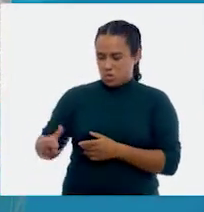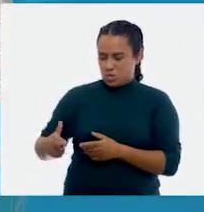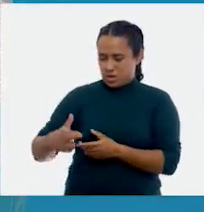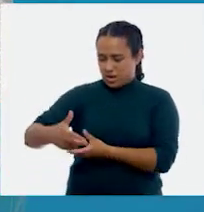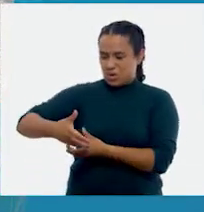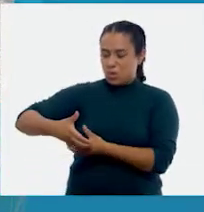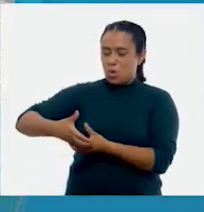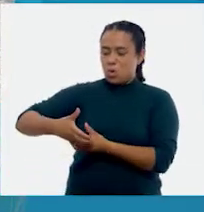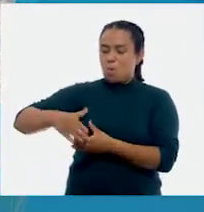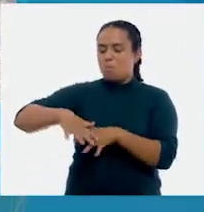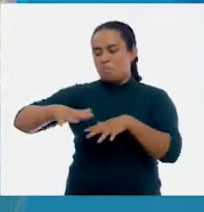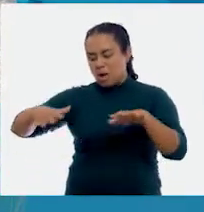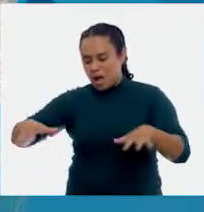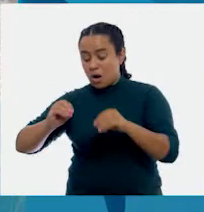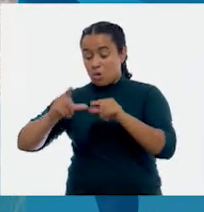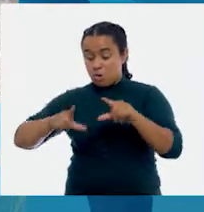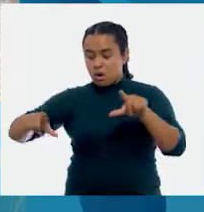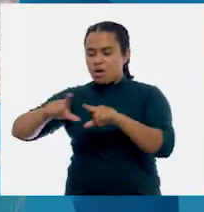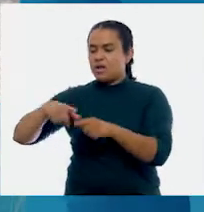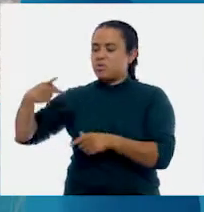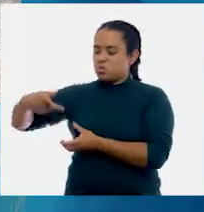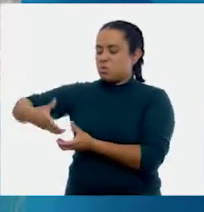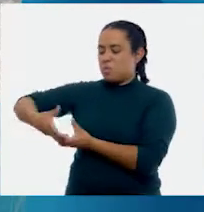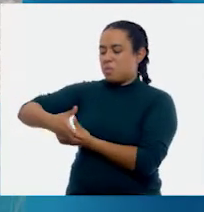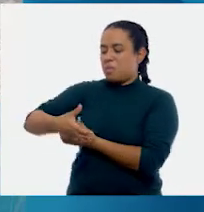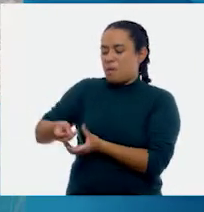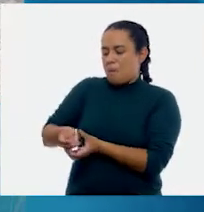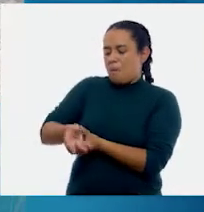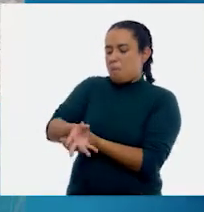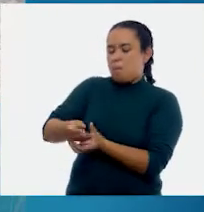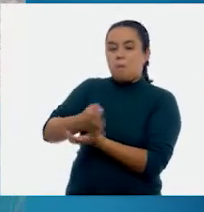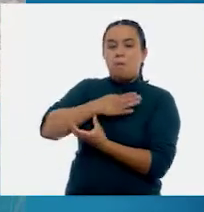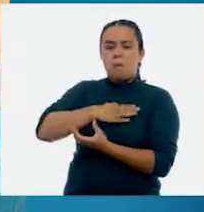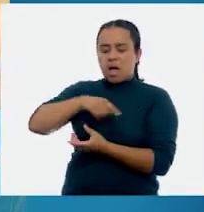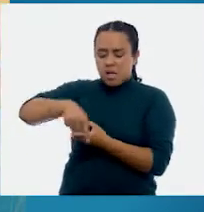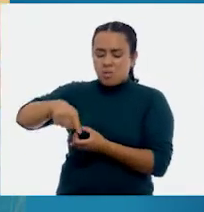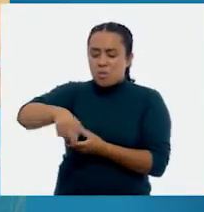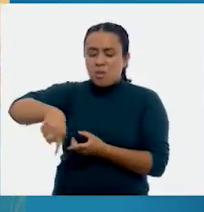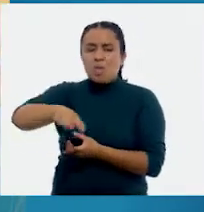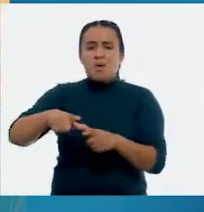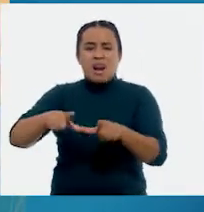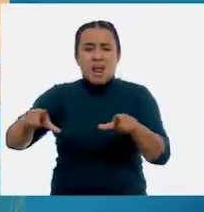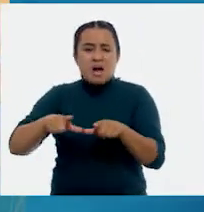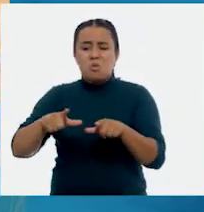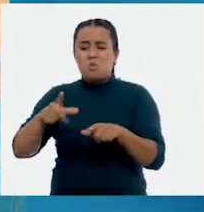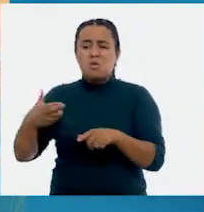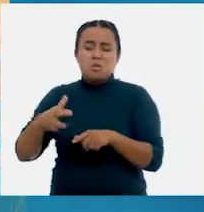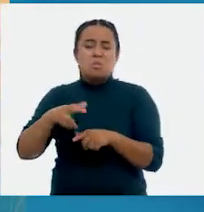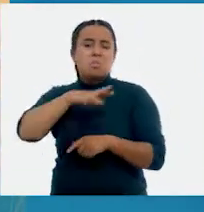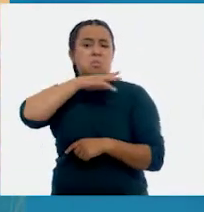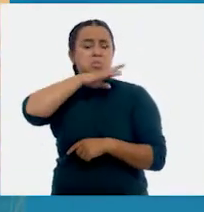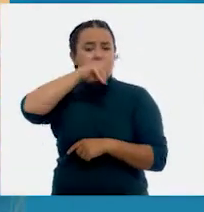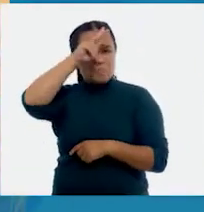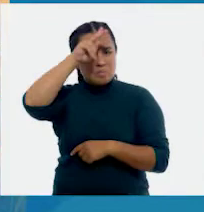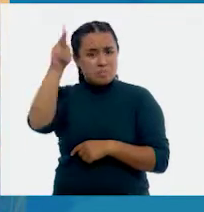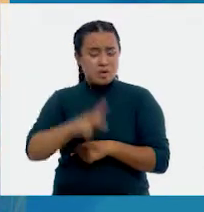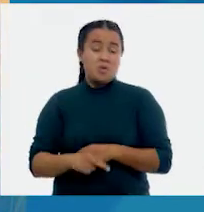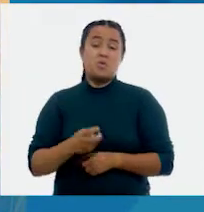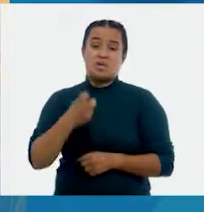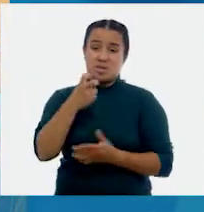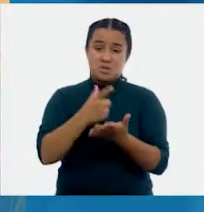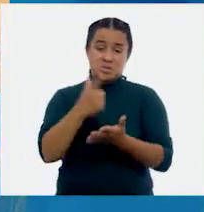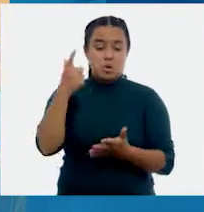los mares, ríos y lagunas. En nuestro país, este problema es especialmente grave, donde el